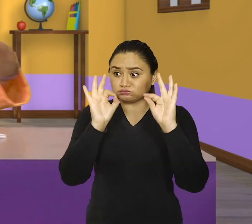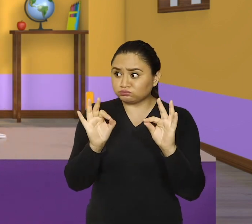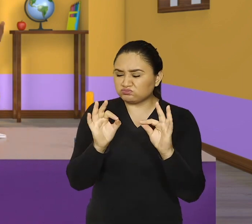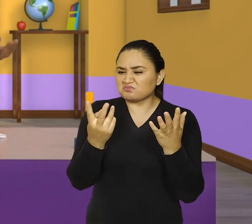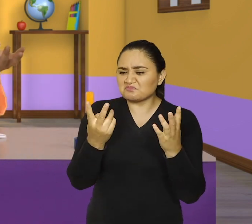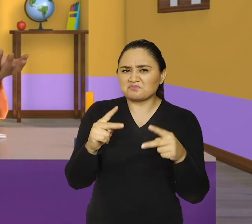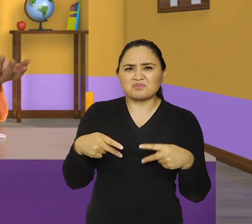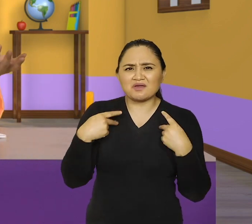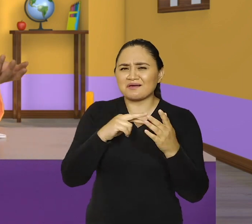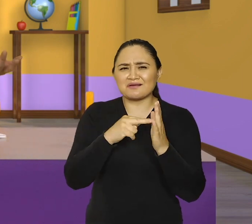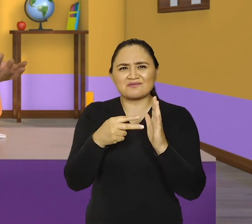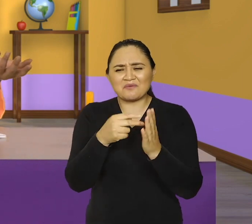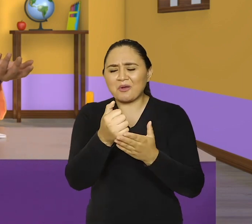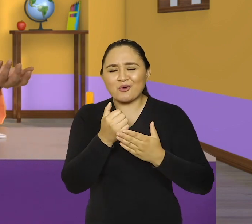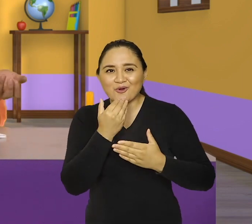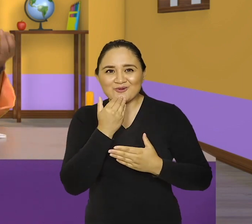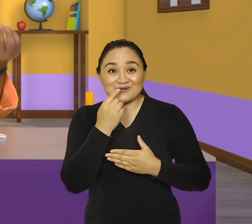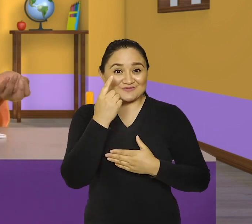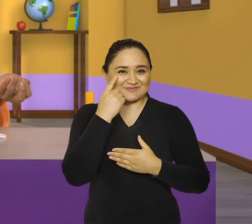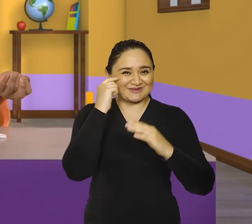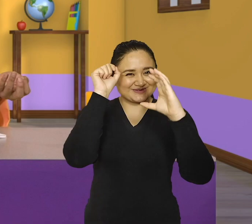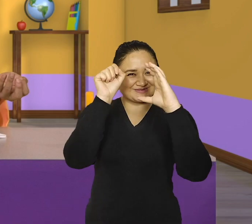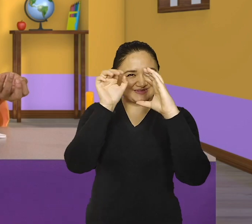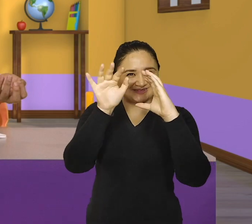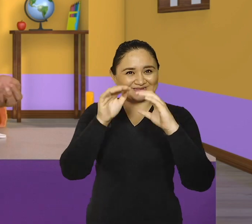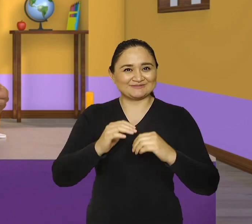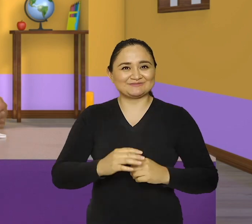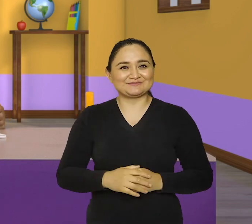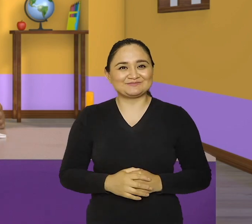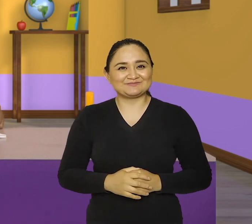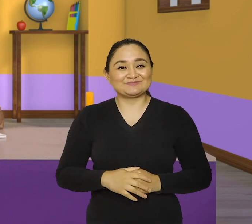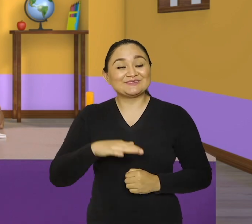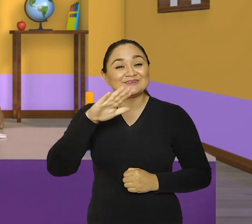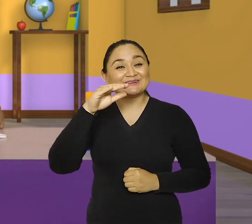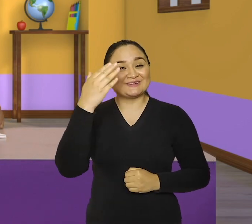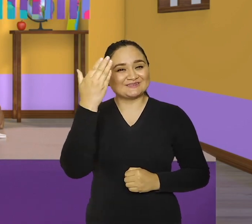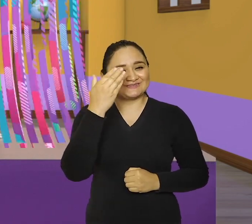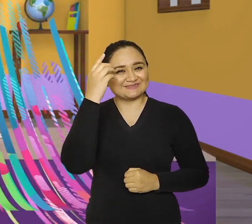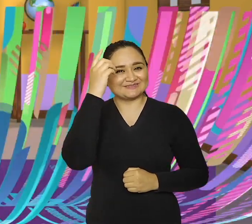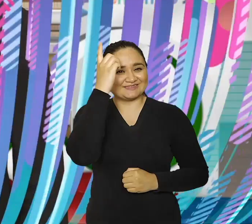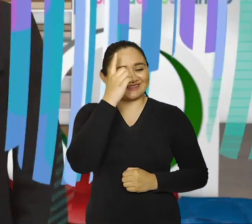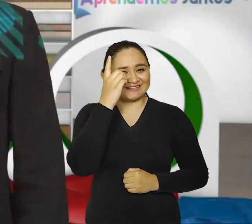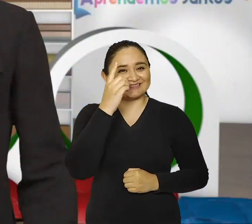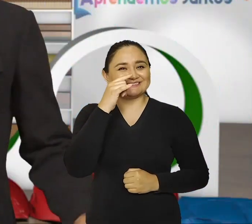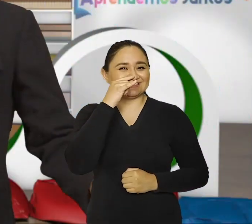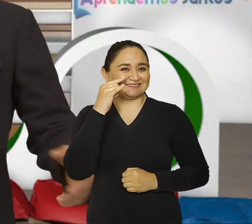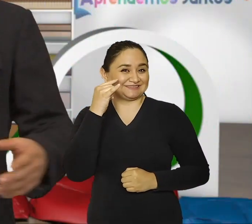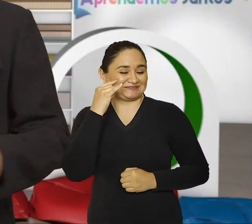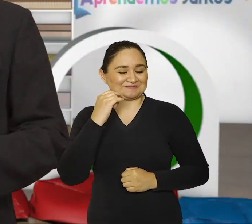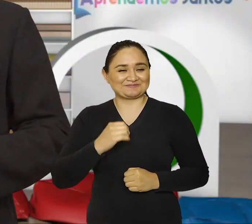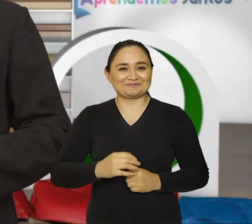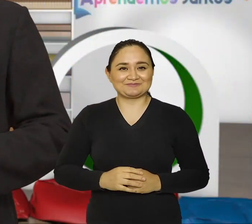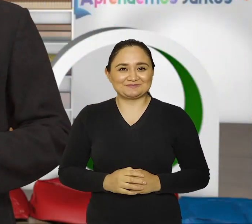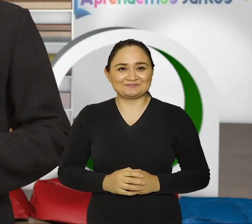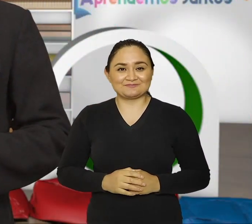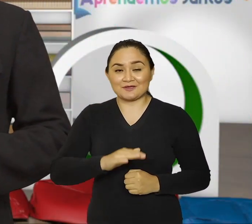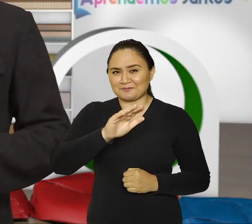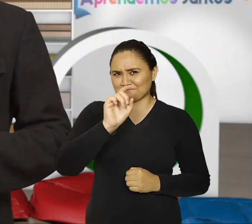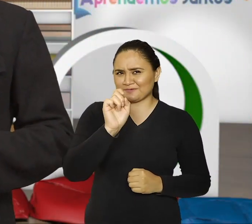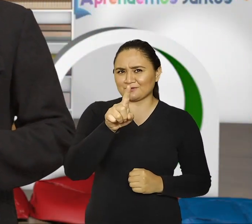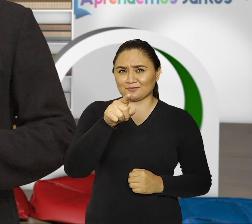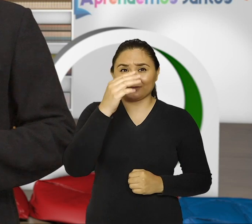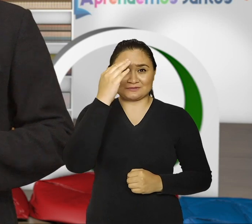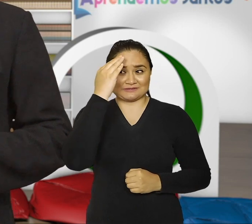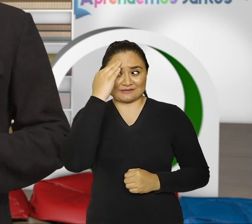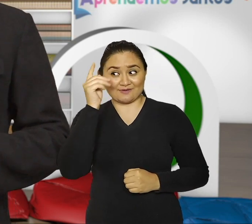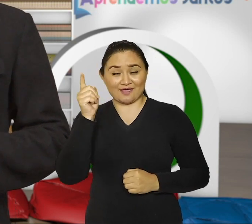ella? ¿Qué significa la electricidad en nuestras vidas? ¡Veamos este video! Hola, profe Diana. Hola, chicas